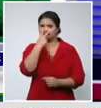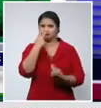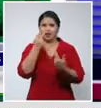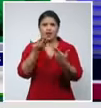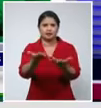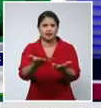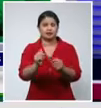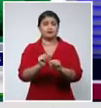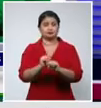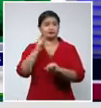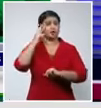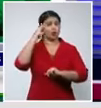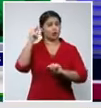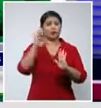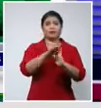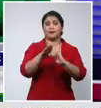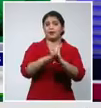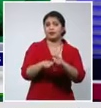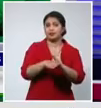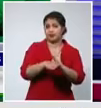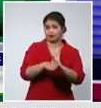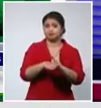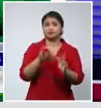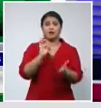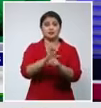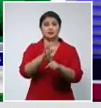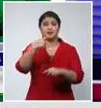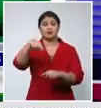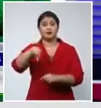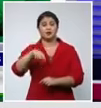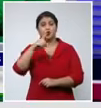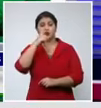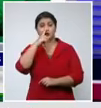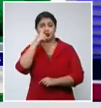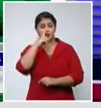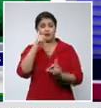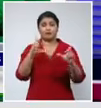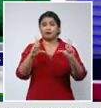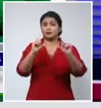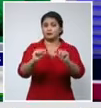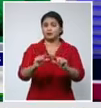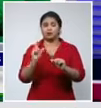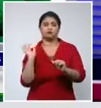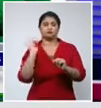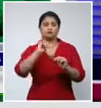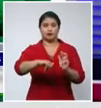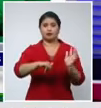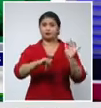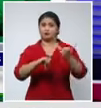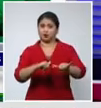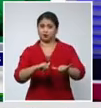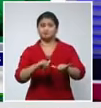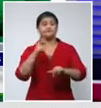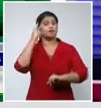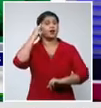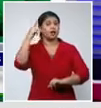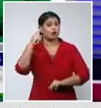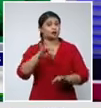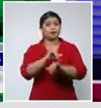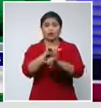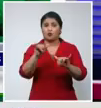pasajeros, también se exige la presentación de un test de PCR, de una prueba de